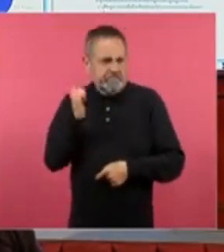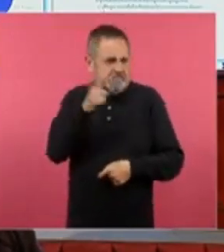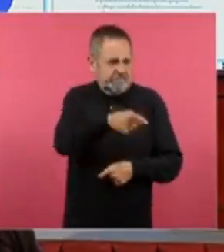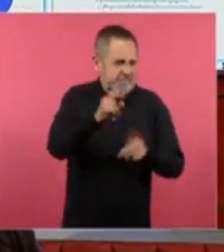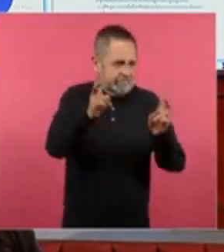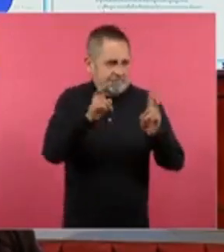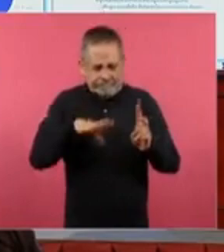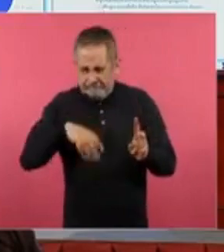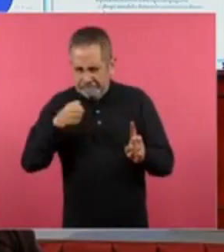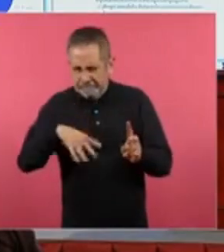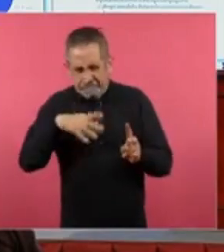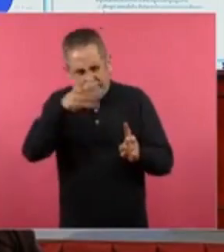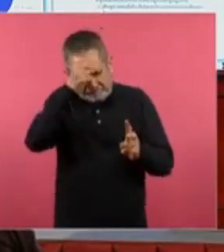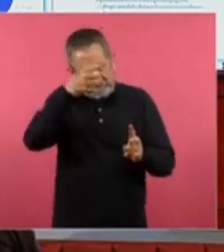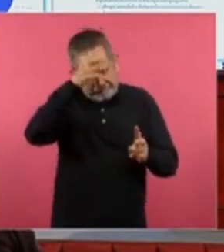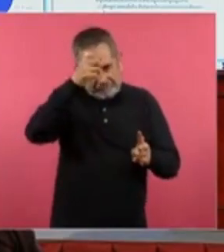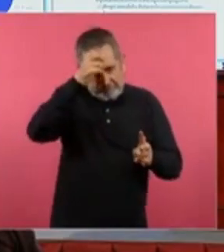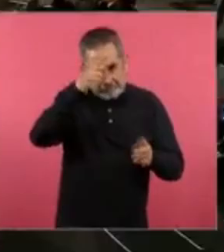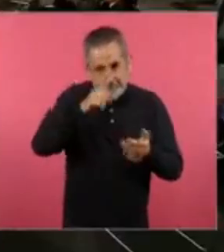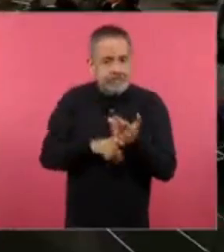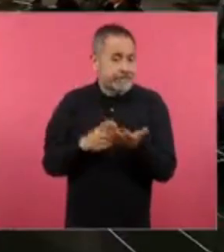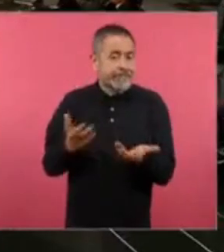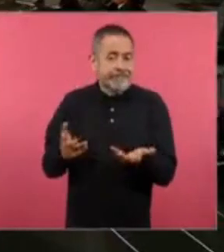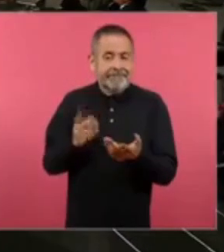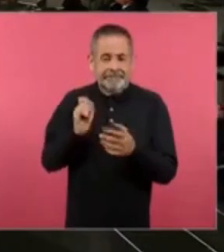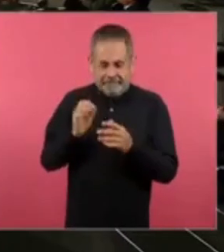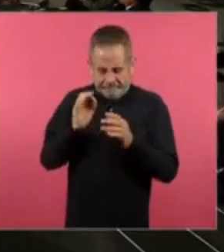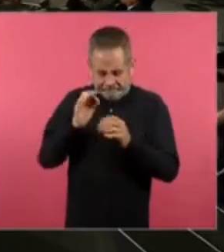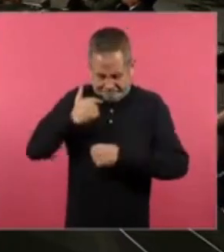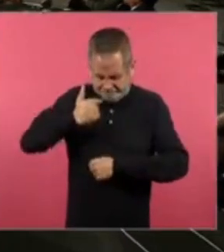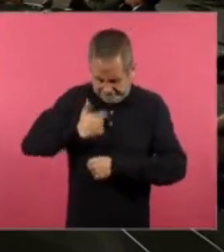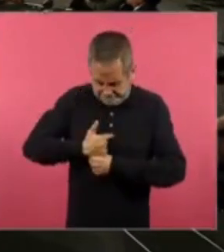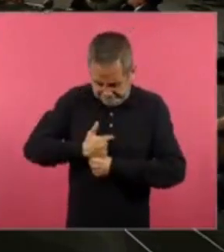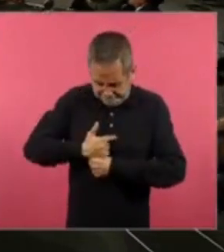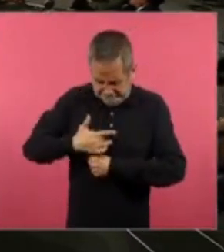algo, toda esa serie de cosas tienen que ver con la metacognición.